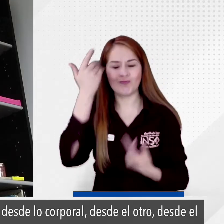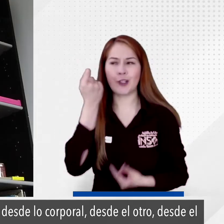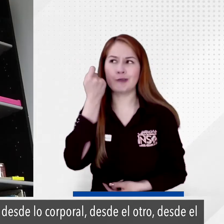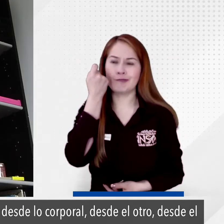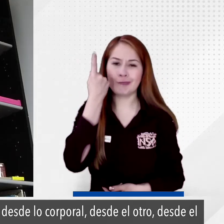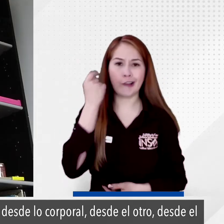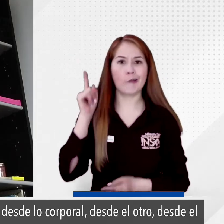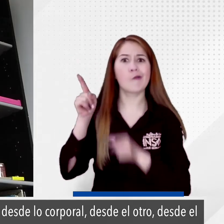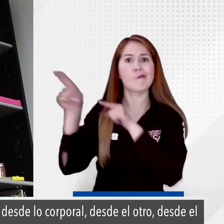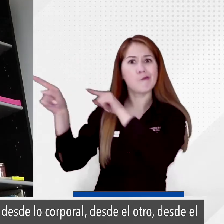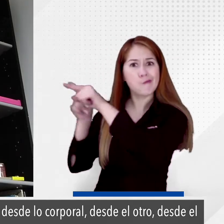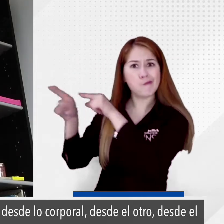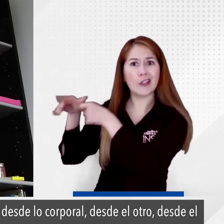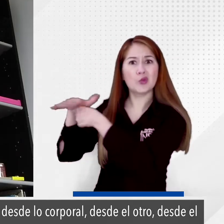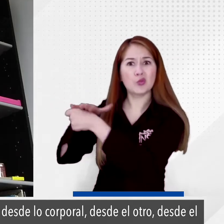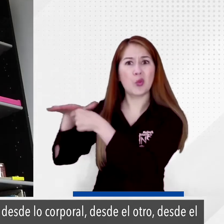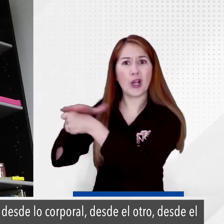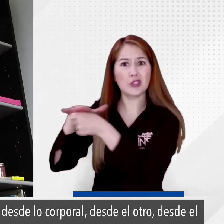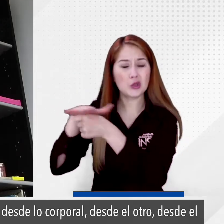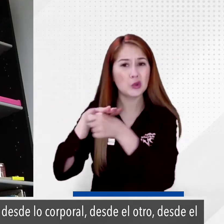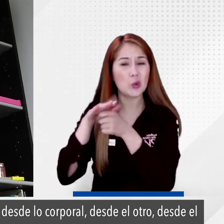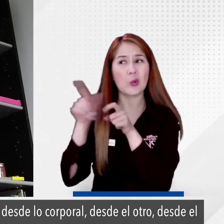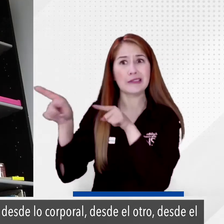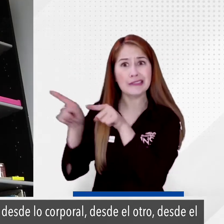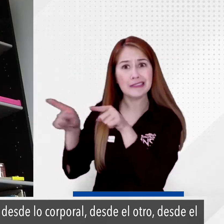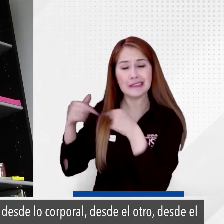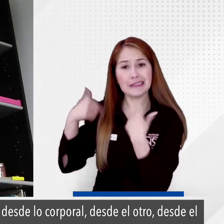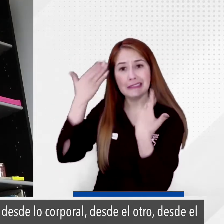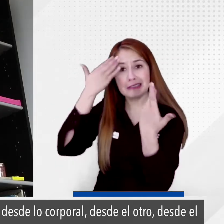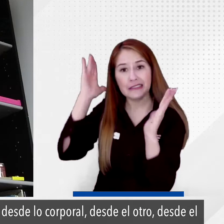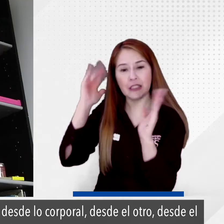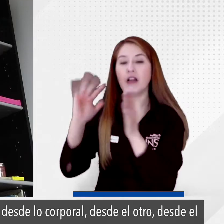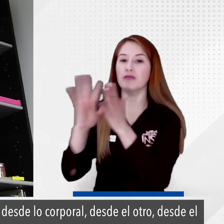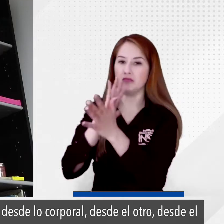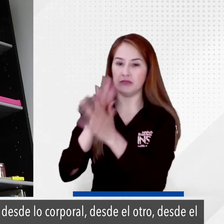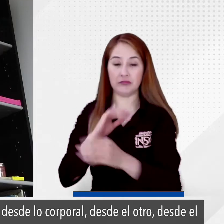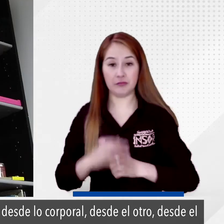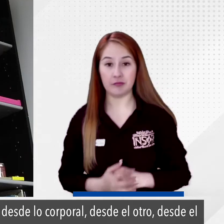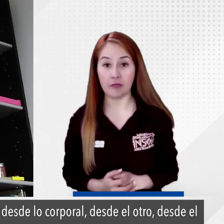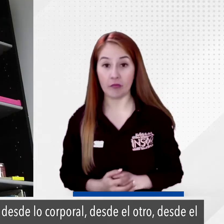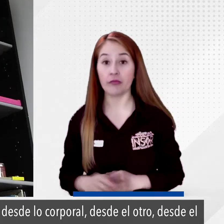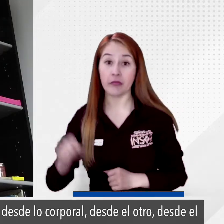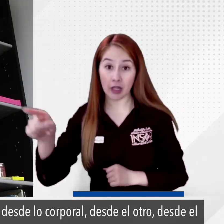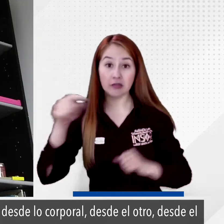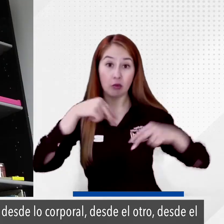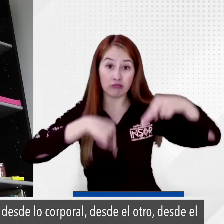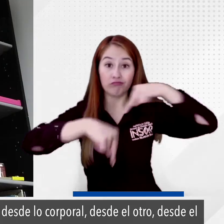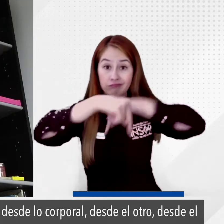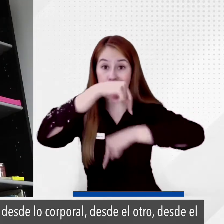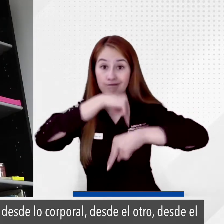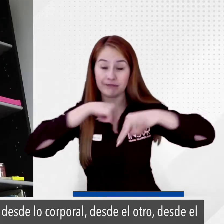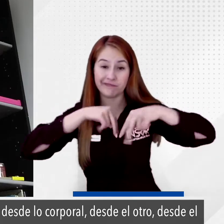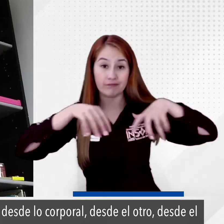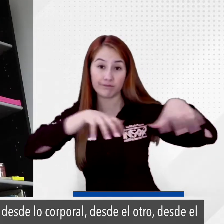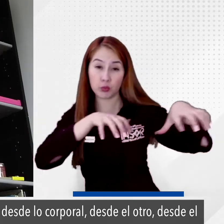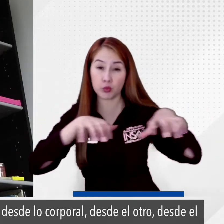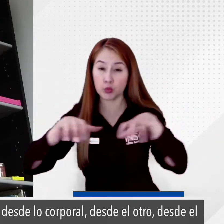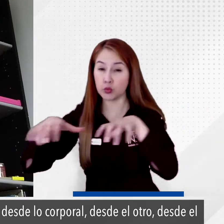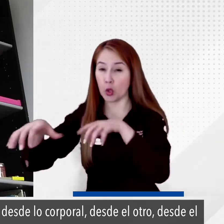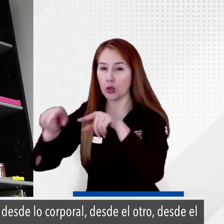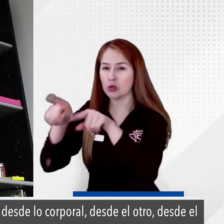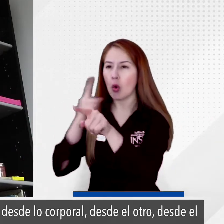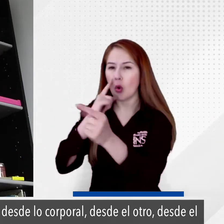desde lo corporal, desde el otro, ¿cierto? Desde el cuerpo, ¿sí? Pero también como ese componente